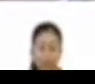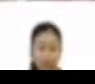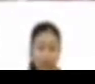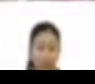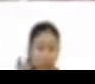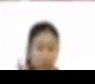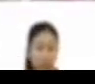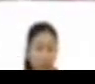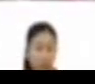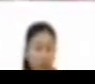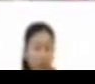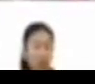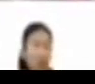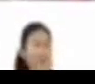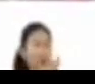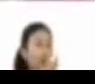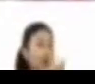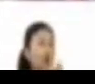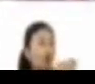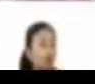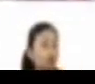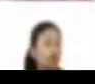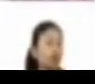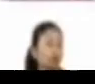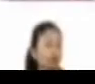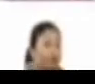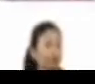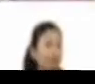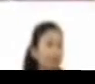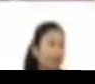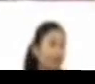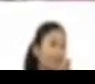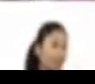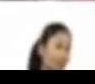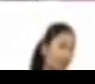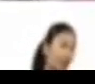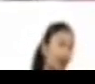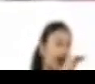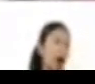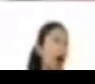Buenas tardes a todos y a todas.